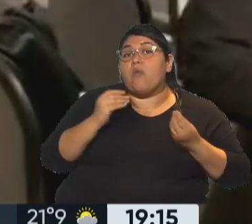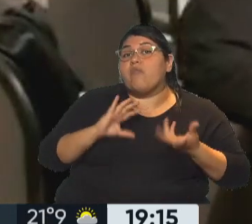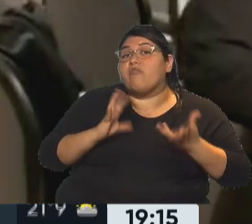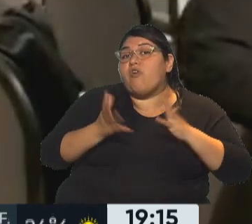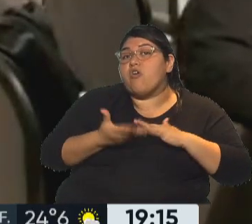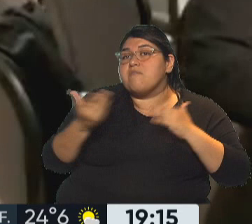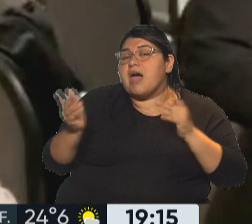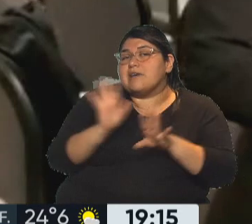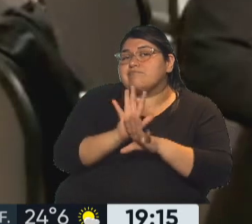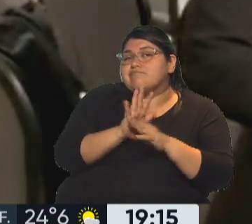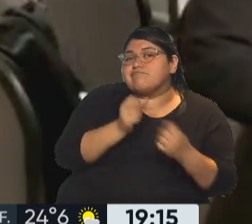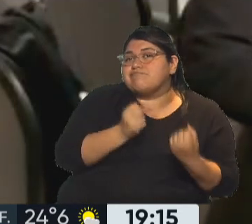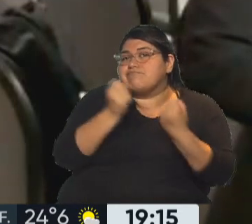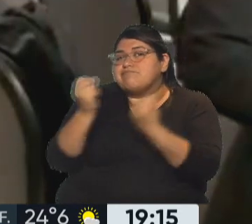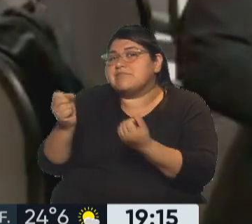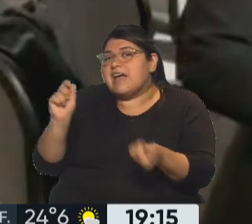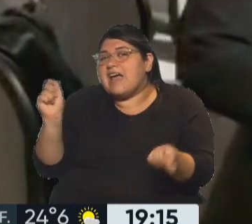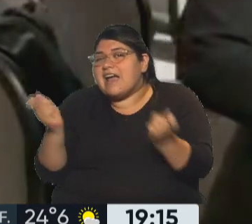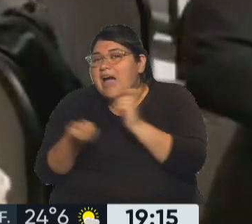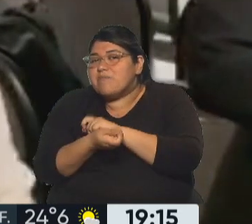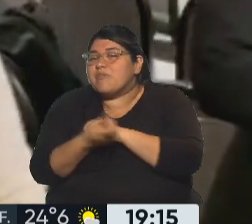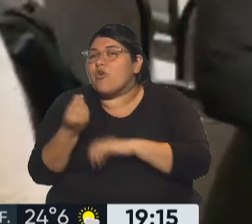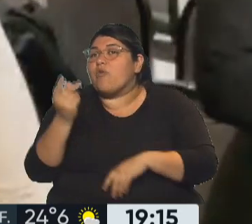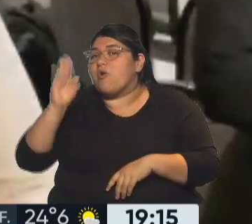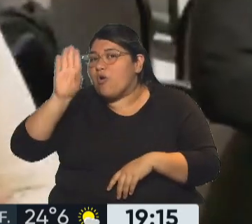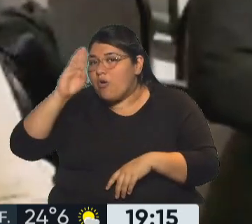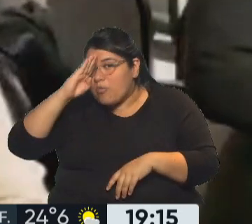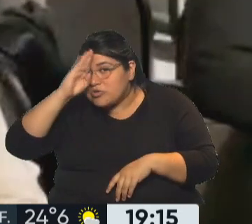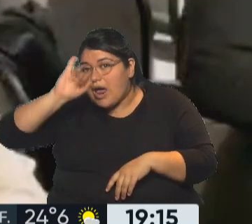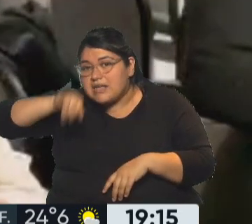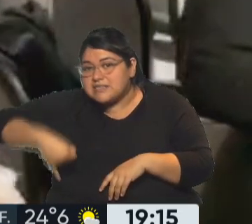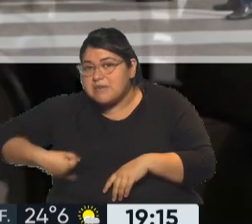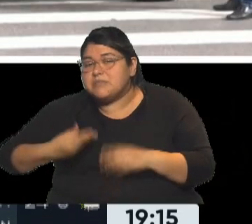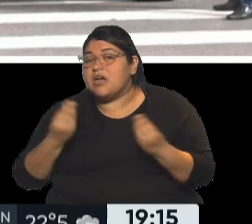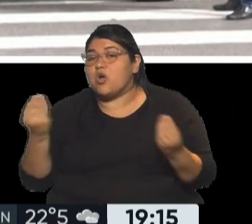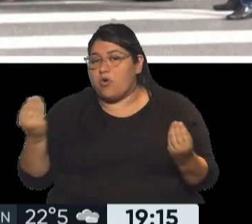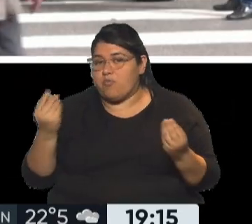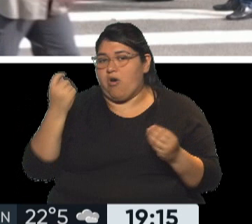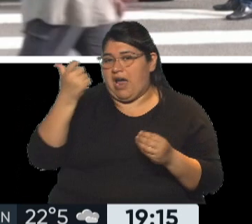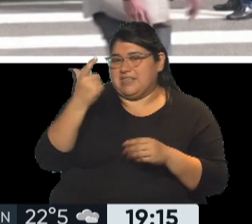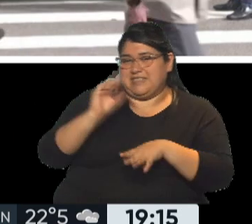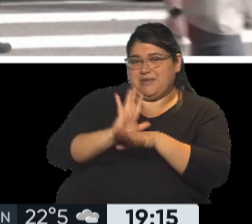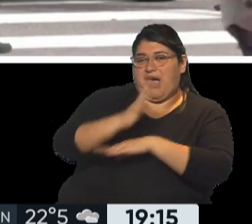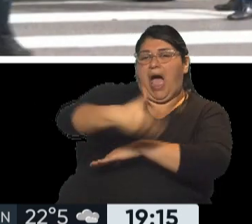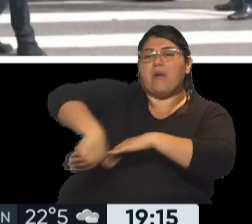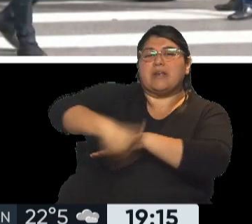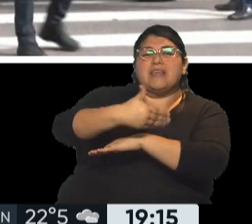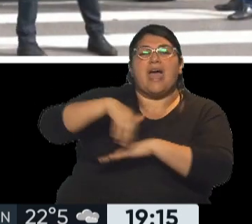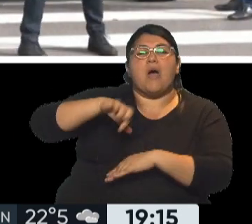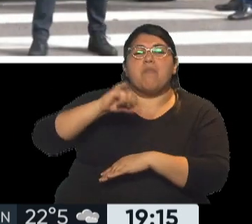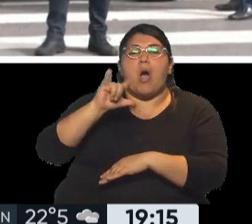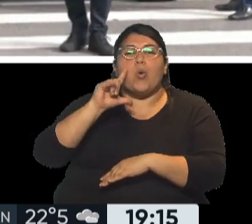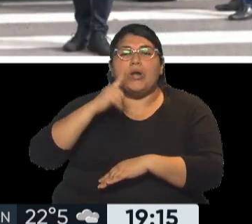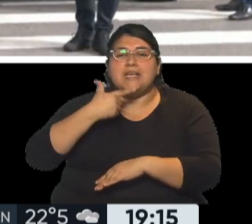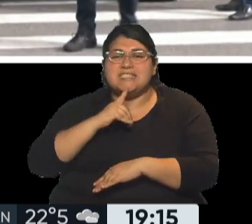transición convulsionar o cómo lo aceptaría él aquí en la avenida paulista una cuadra de donde estamos ya hay muchísima